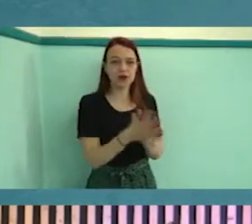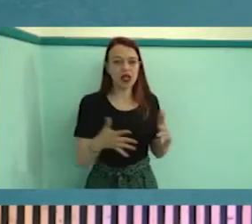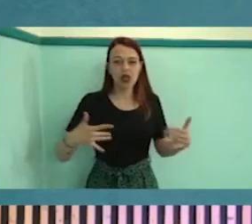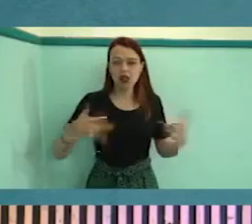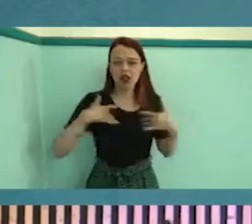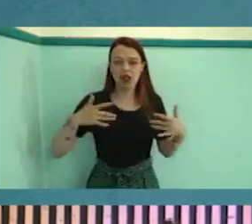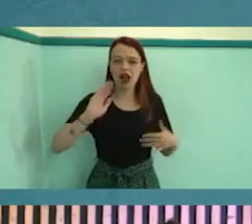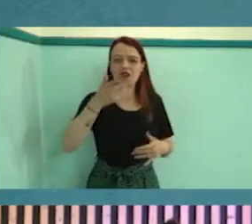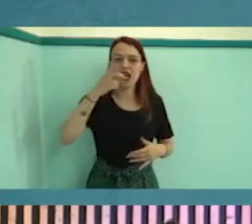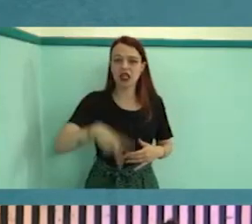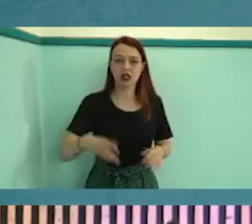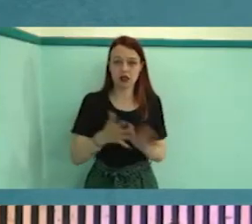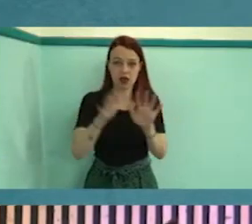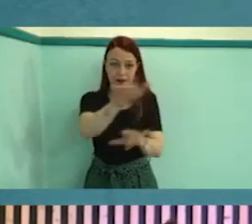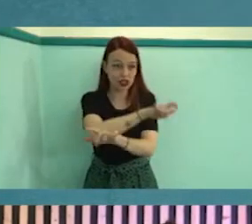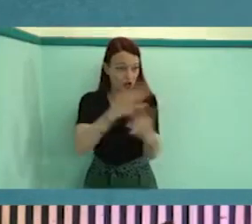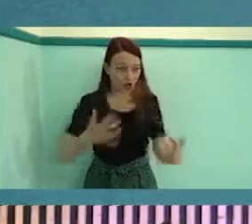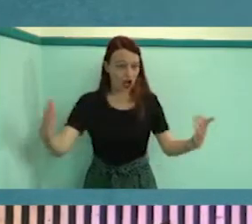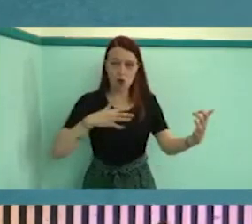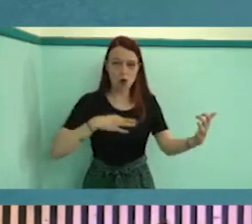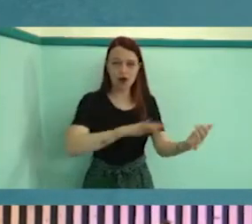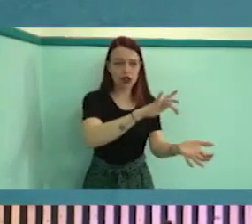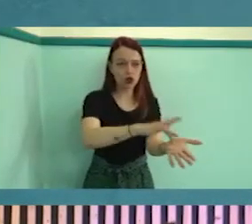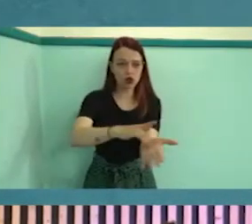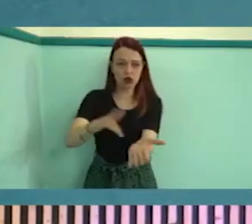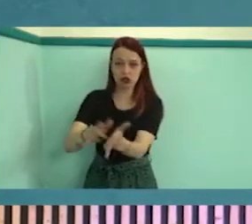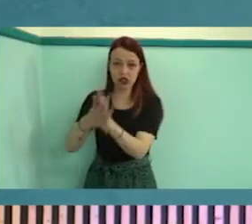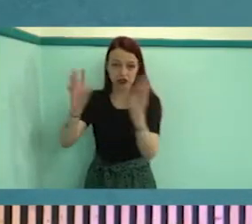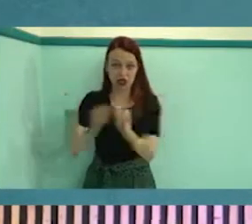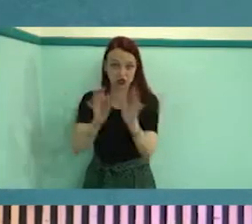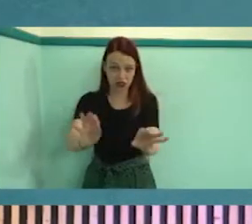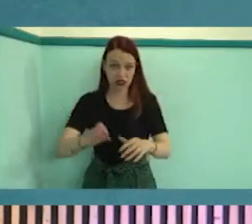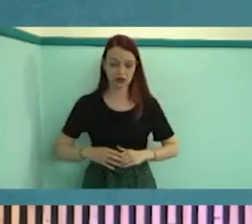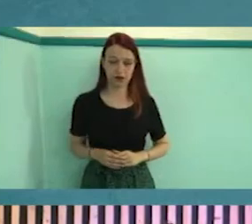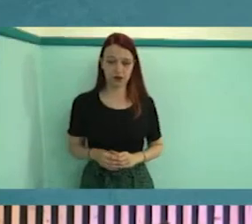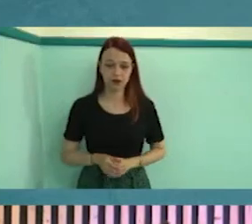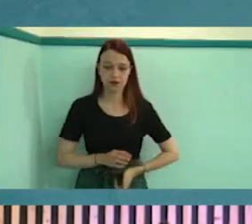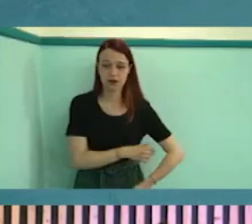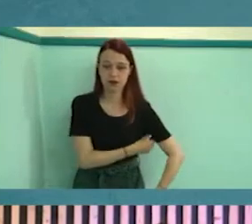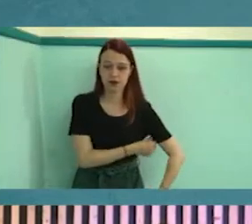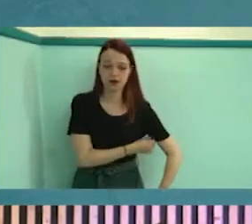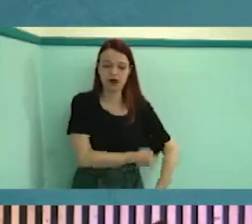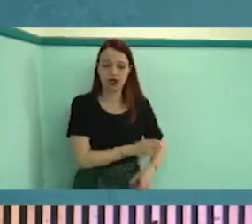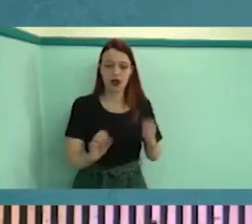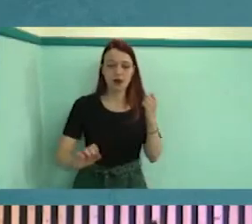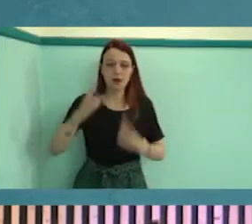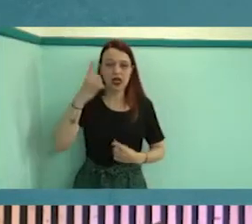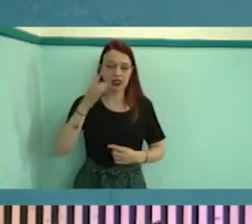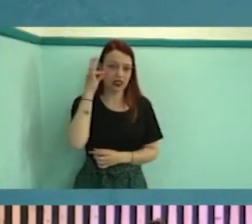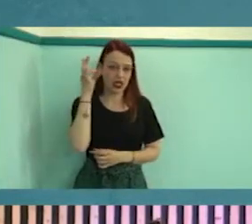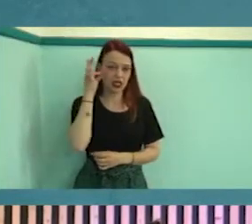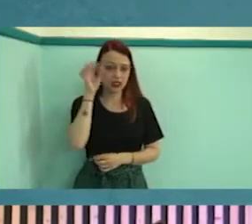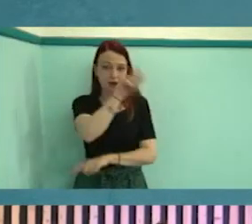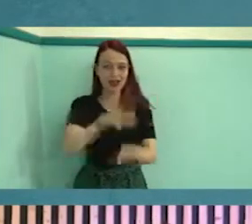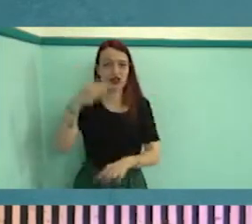tca cualquiera de esta sala es como el resumen más grande que podríamos hacer la mayor incidencia está en el género femenino y en la población adolescente por